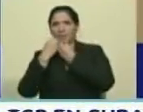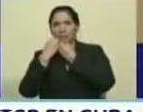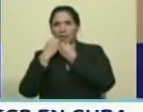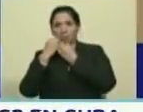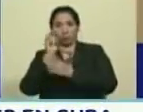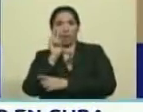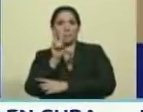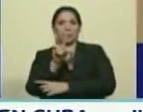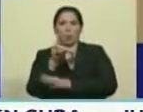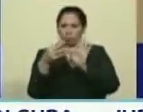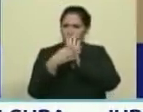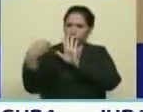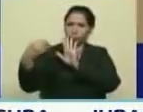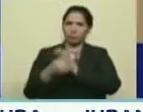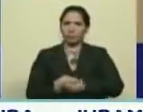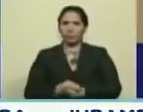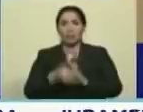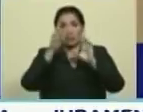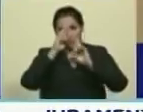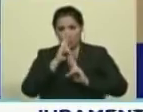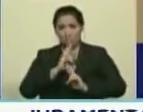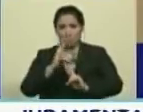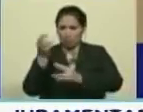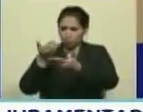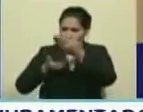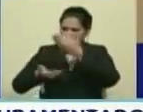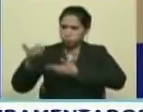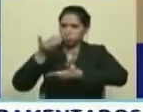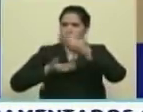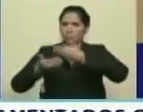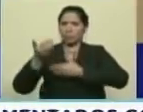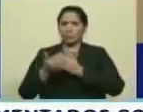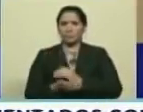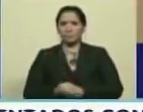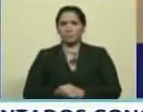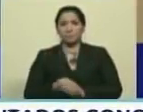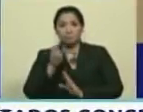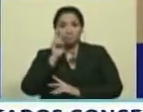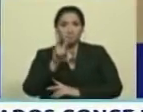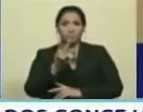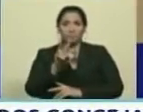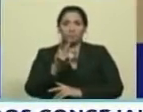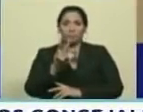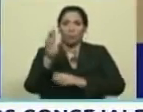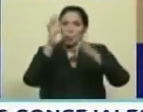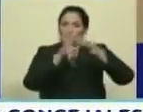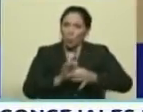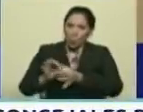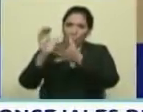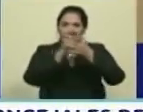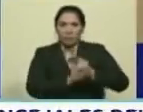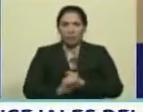visión de respeto mutuo, una visión de unidad,